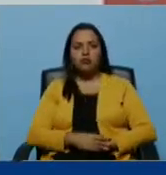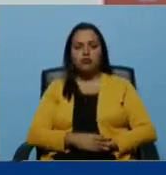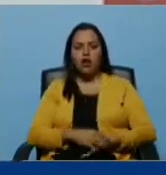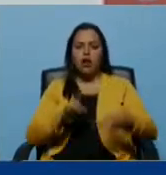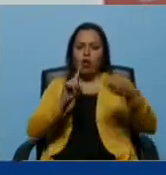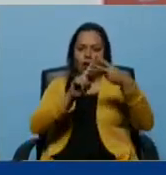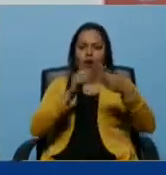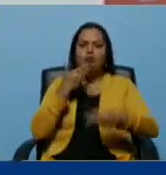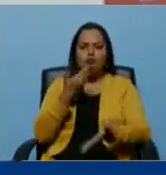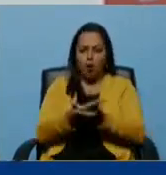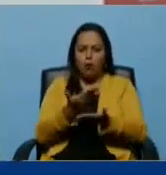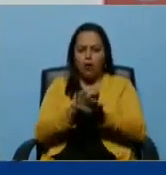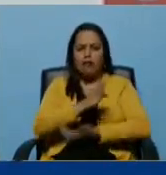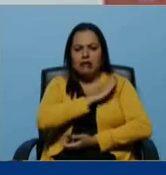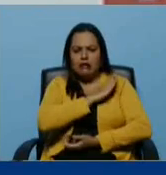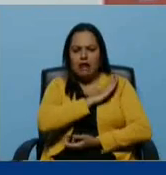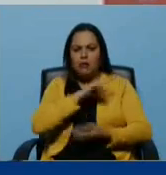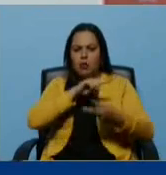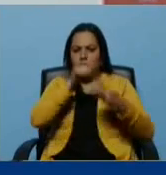propuestas tenemos.